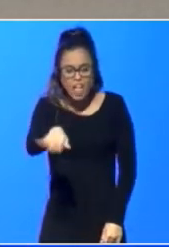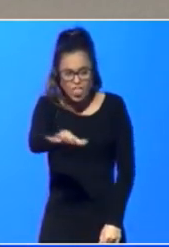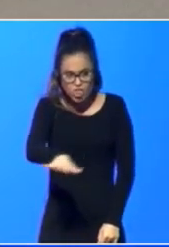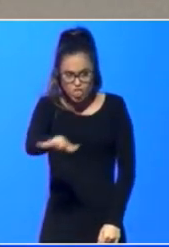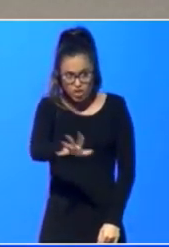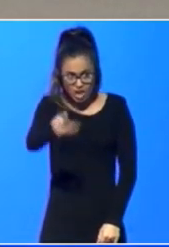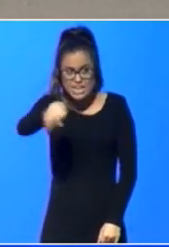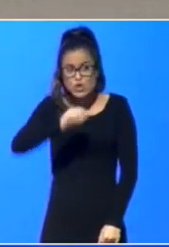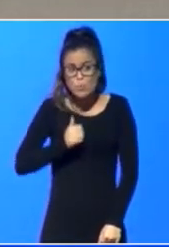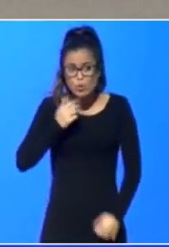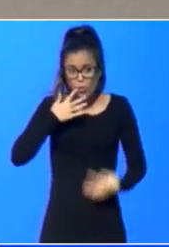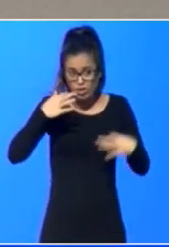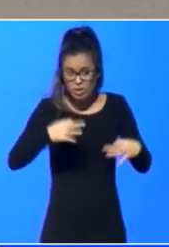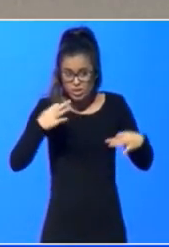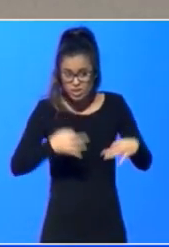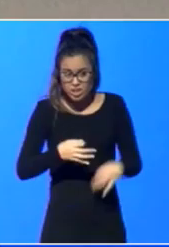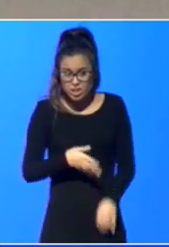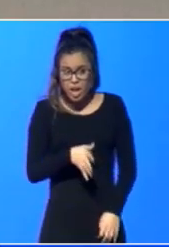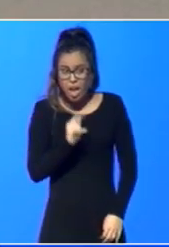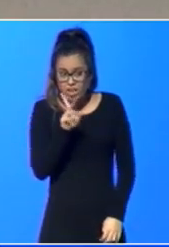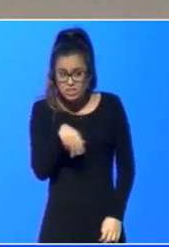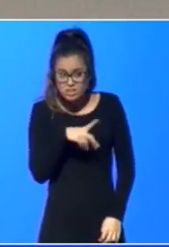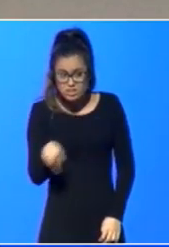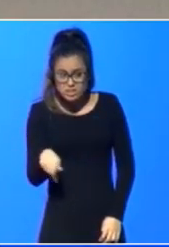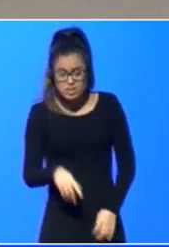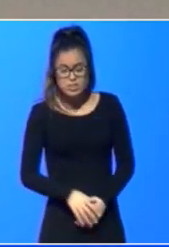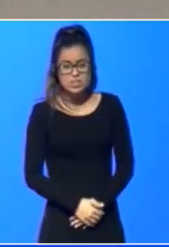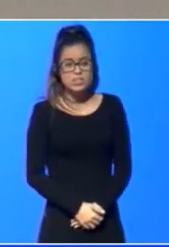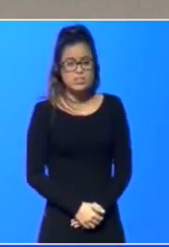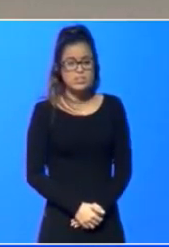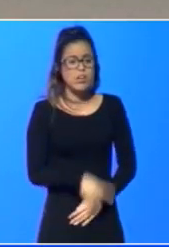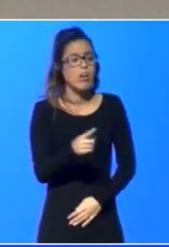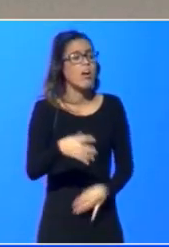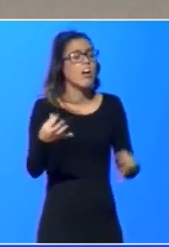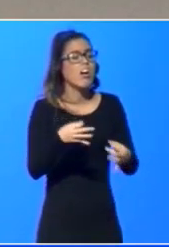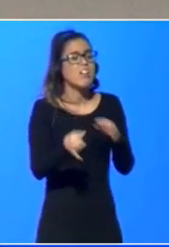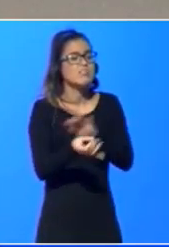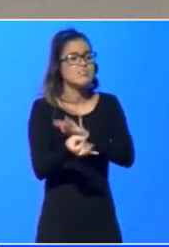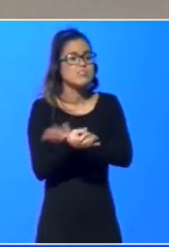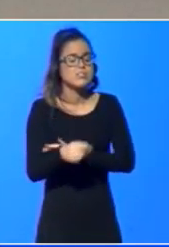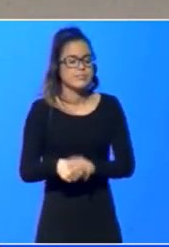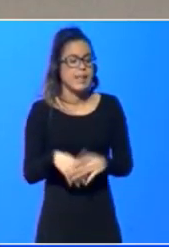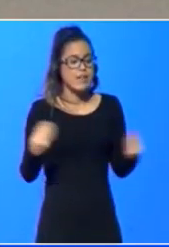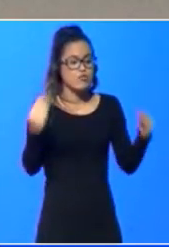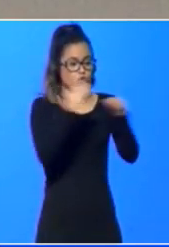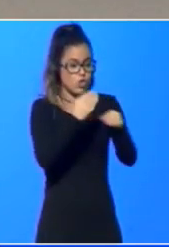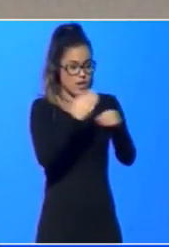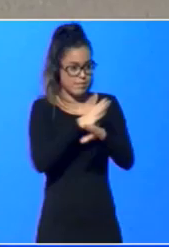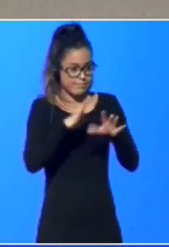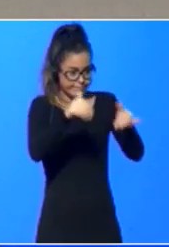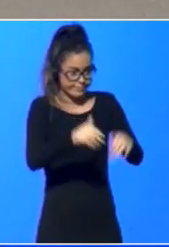¿Tienen oportunidades? ¿No las tienen? ¿Qué está ocurriendo? Ahí aparecen las contradicciones.